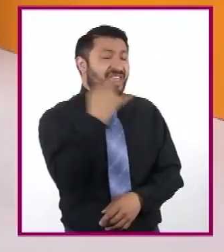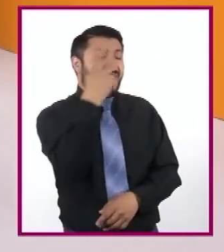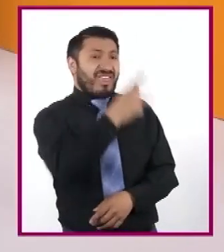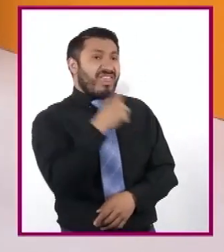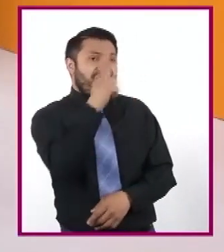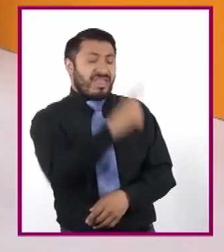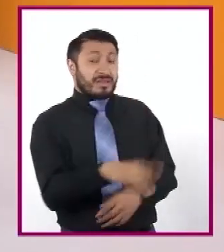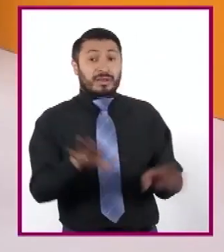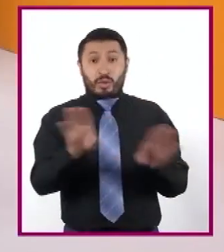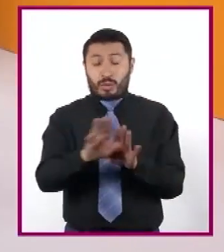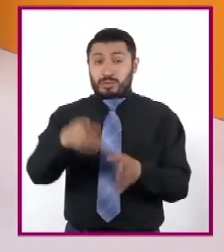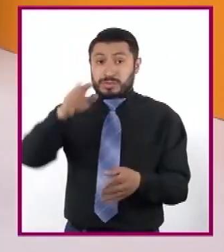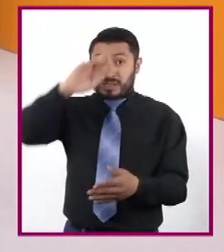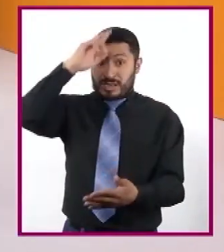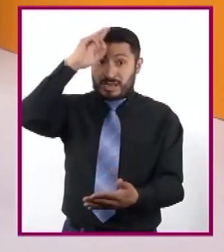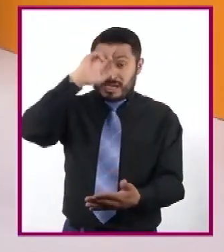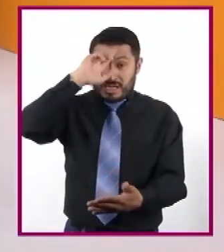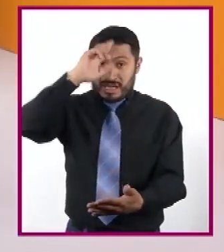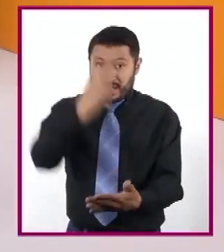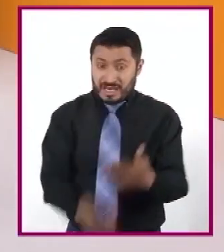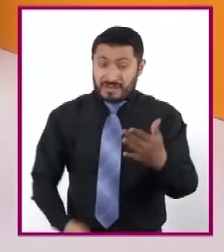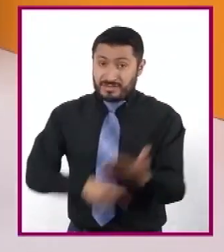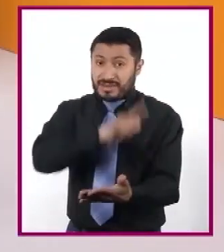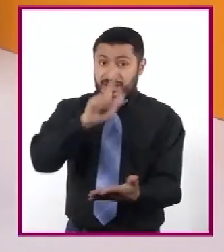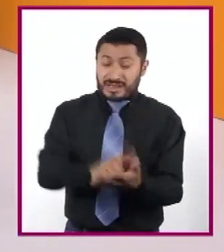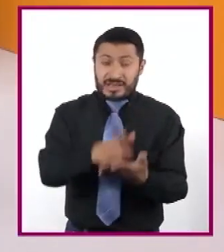se está violando un derecho humano fundamental.